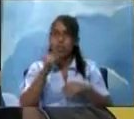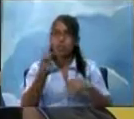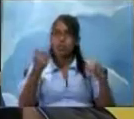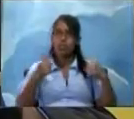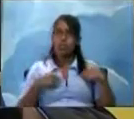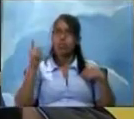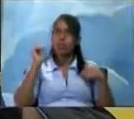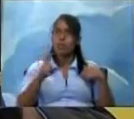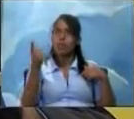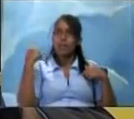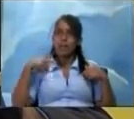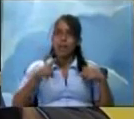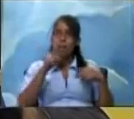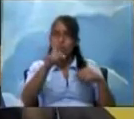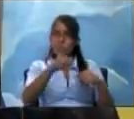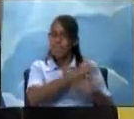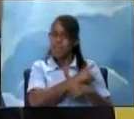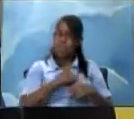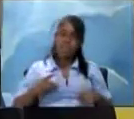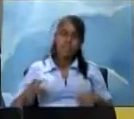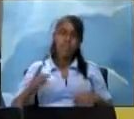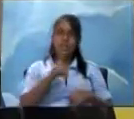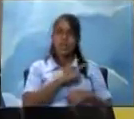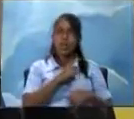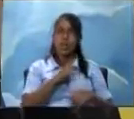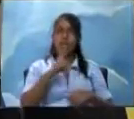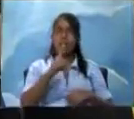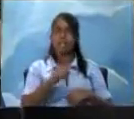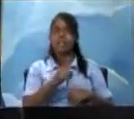que usted y yo también tengamos ese deseo,